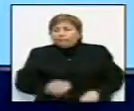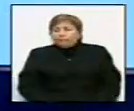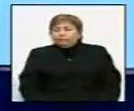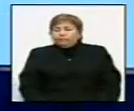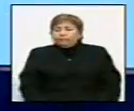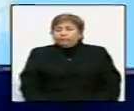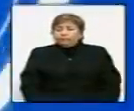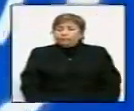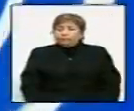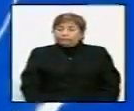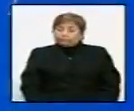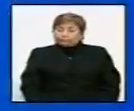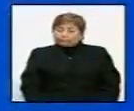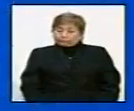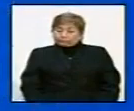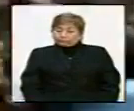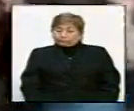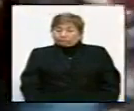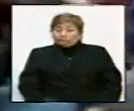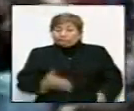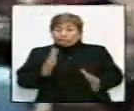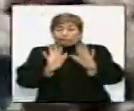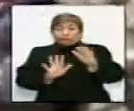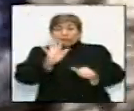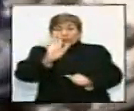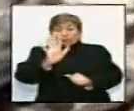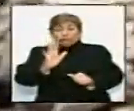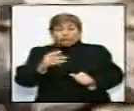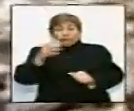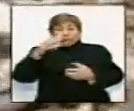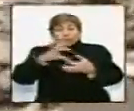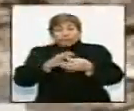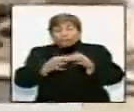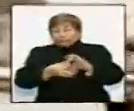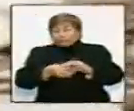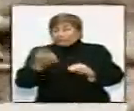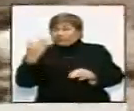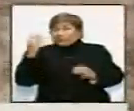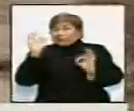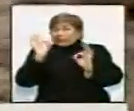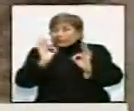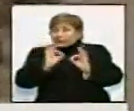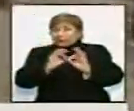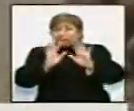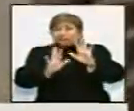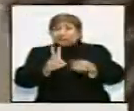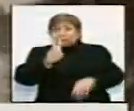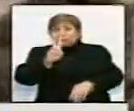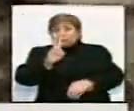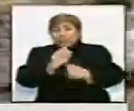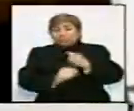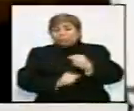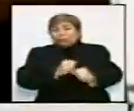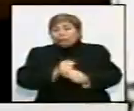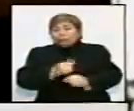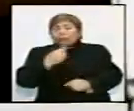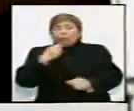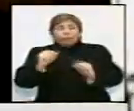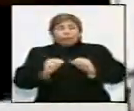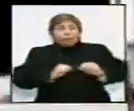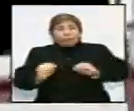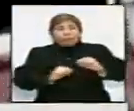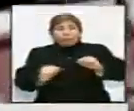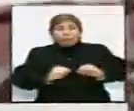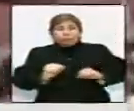Veamos. El 15 de agosto del 2007, hace exactamente 12 años, se registró uno de